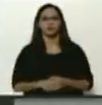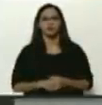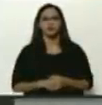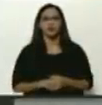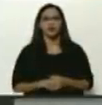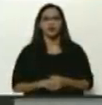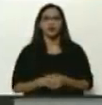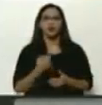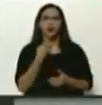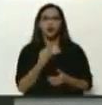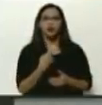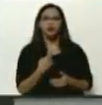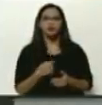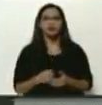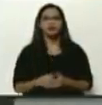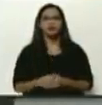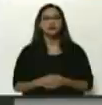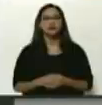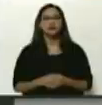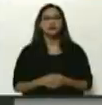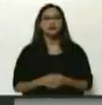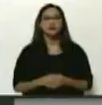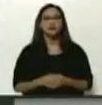decía Alfaro, Eloy Alfaro,